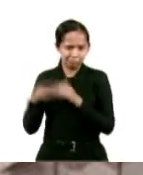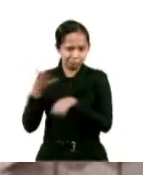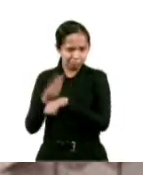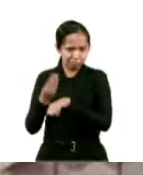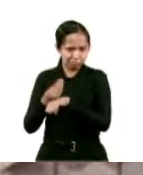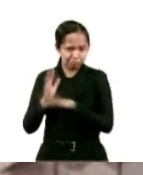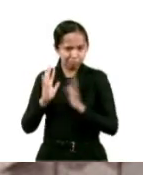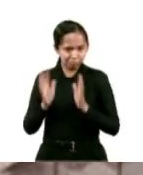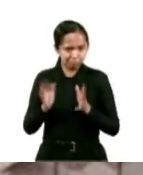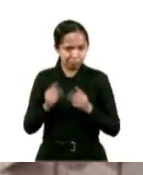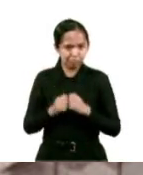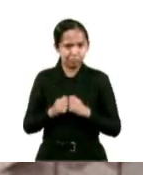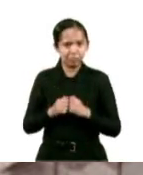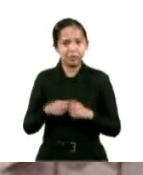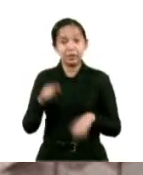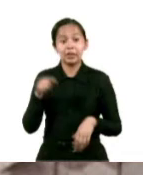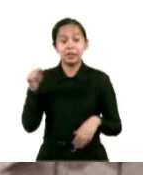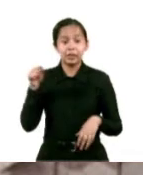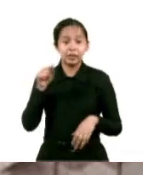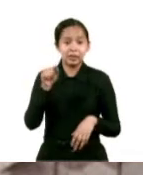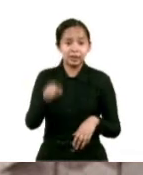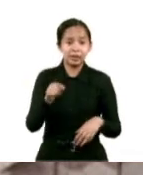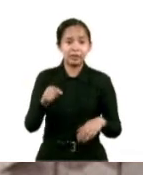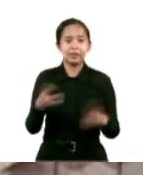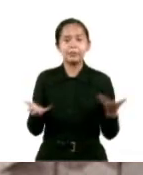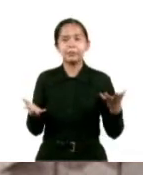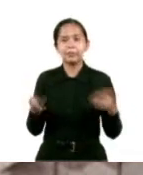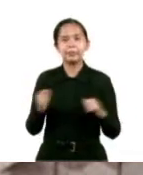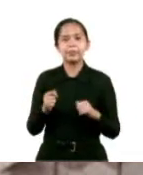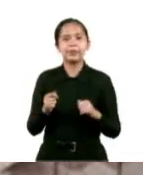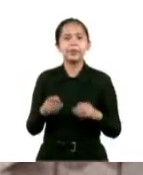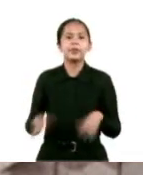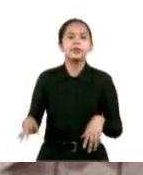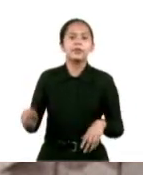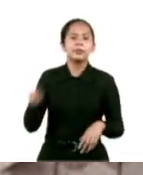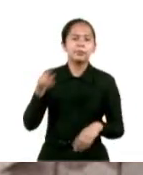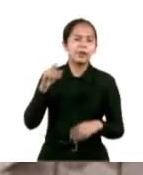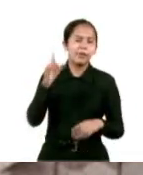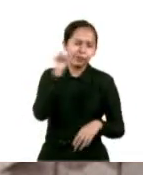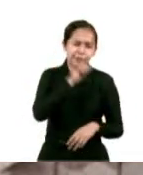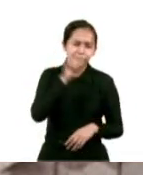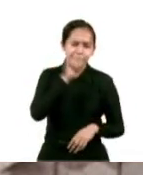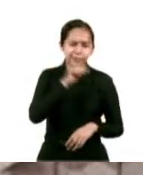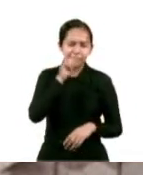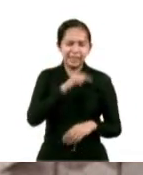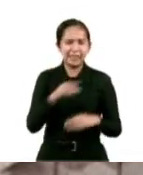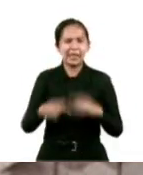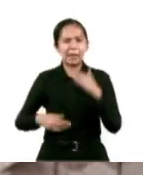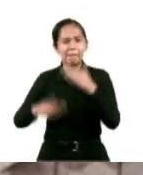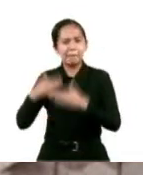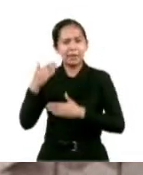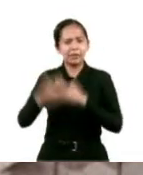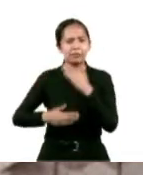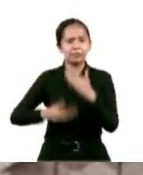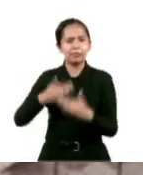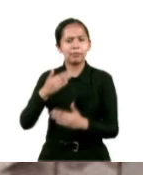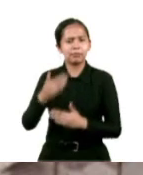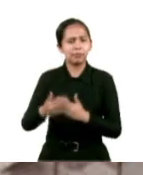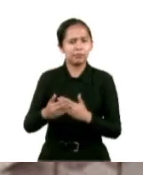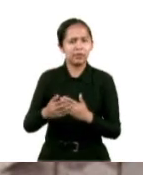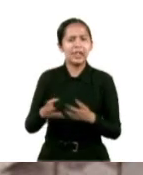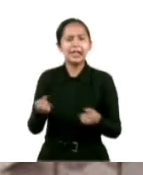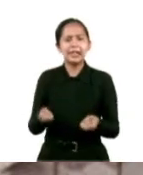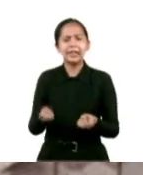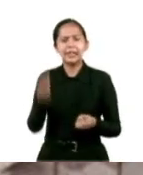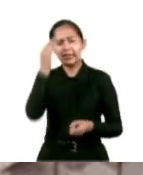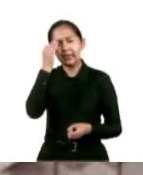al proyecto ejecutivo, los pernos más críticos hubiesen fallado luego del paso de 1.25 millones de